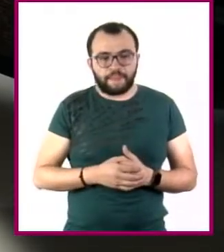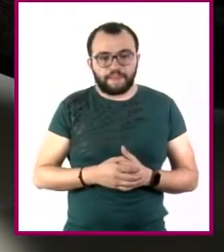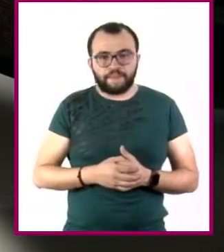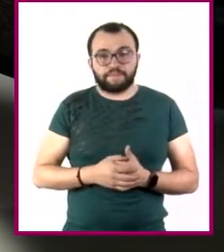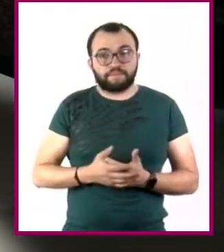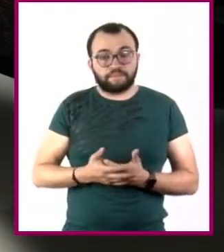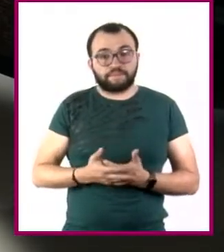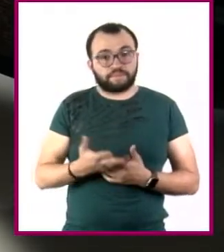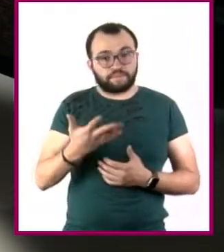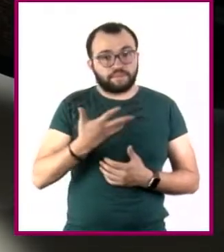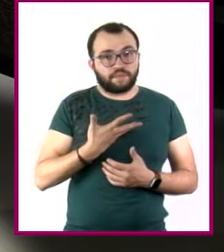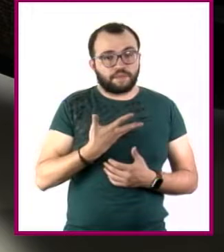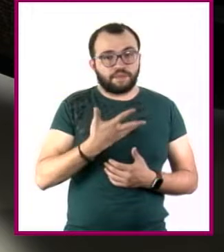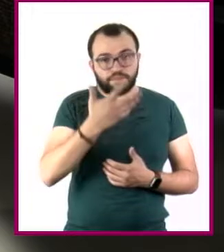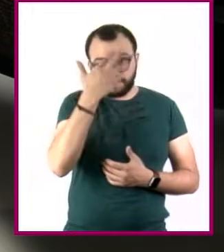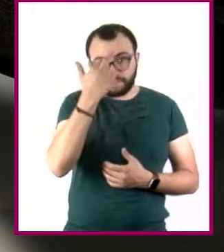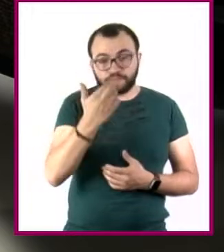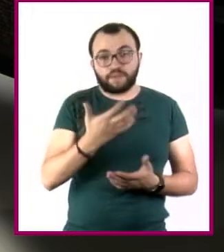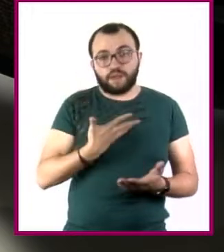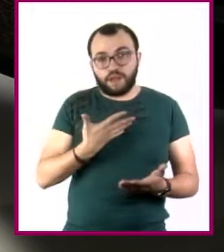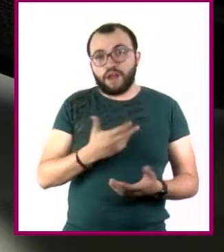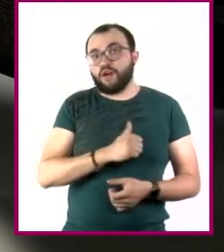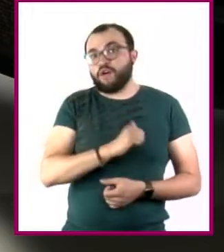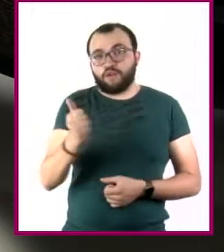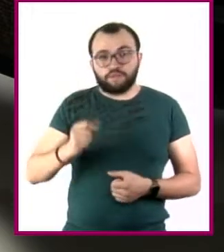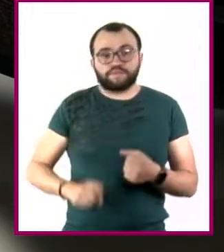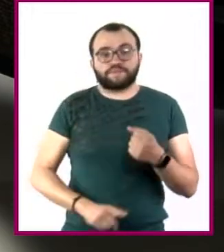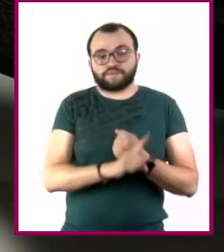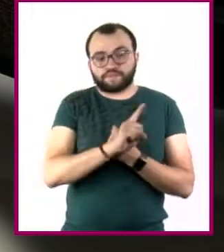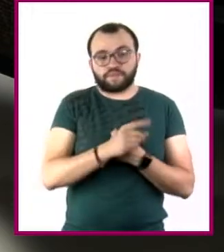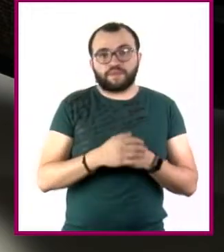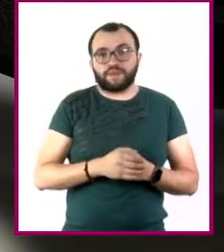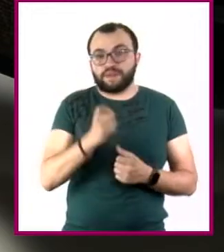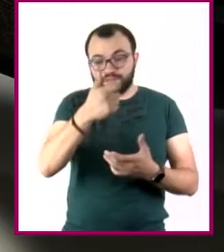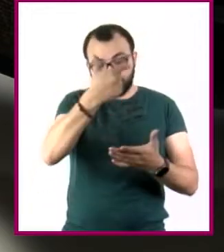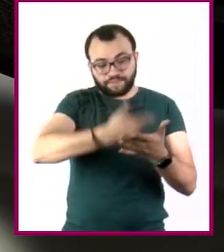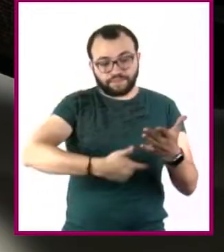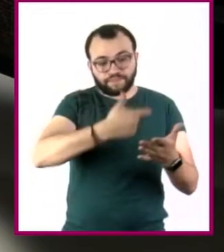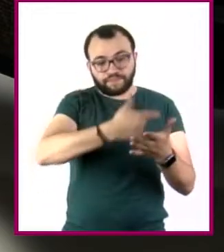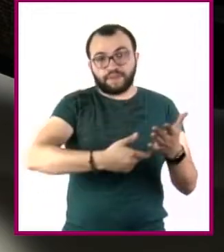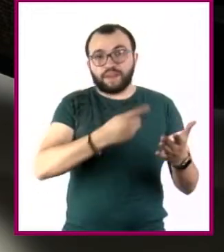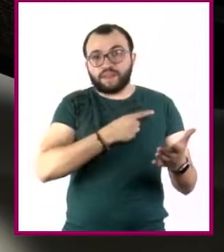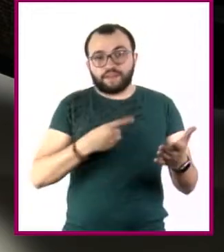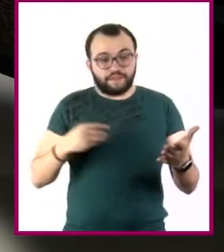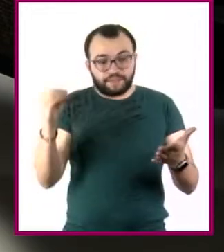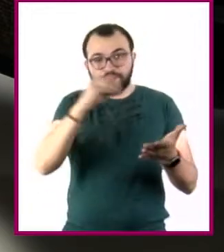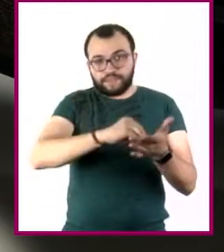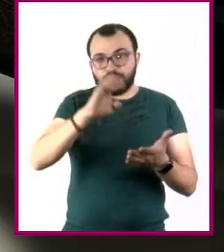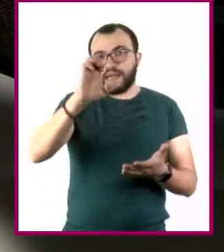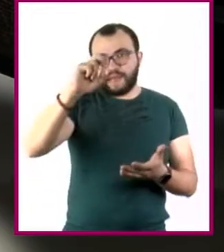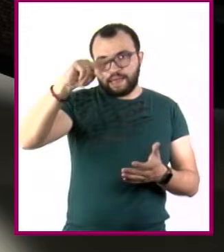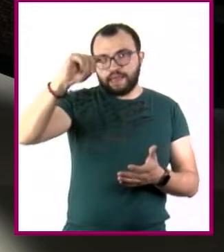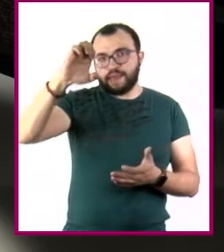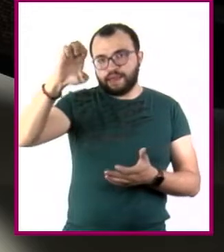Tienes razón. Ahora tenemos otros problemas. En el inventario tendremos que poner entes, pero